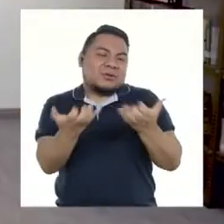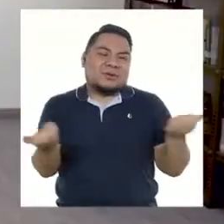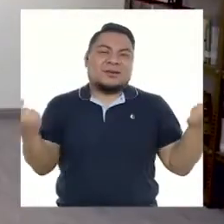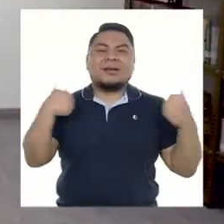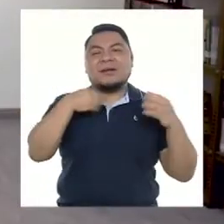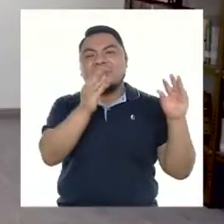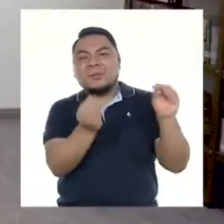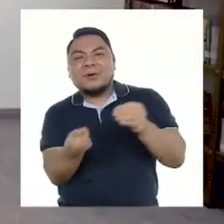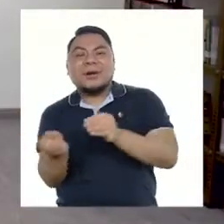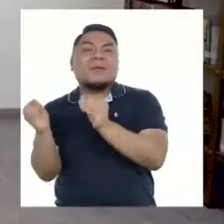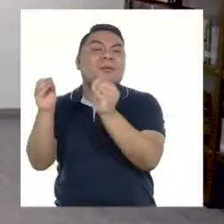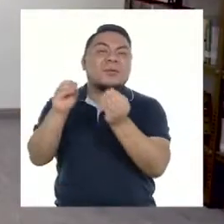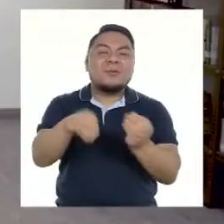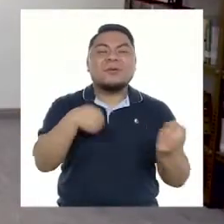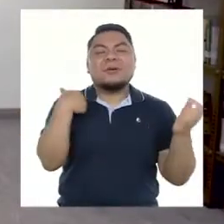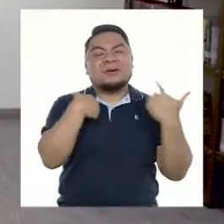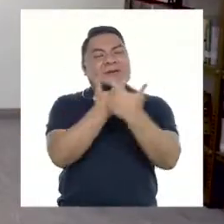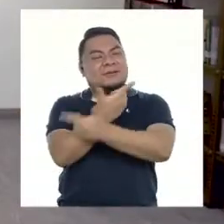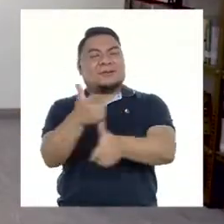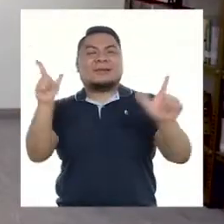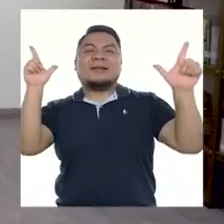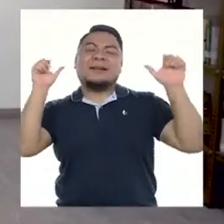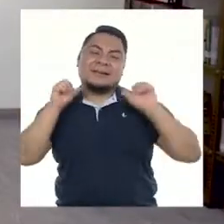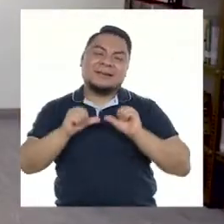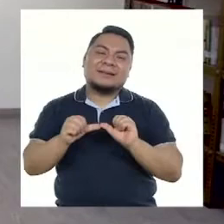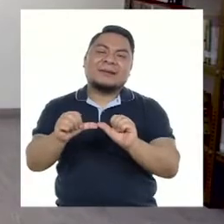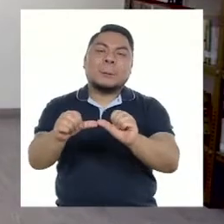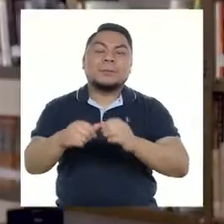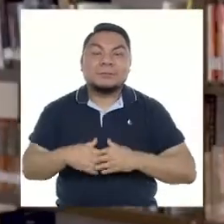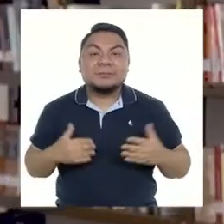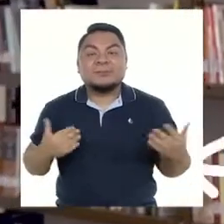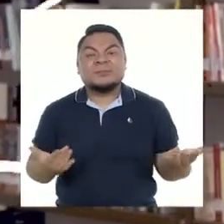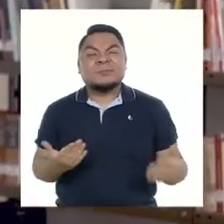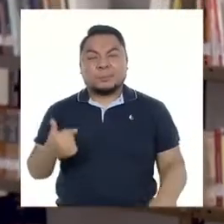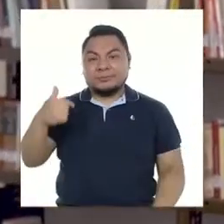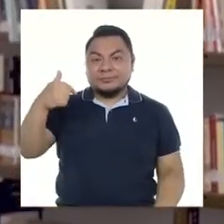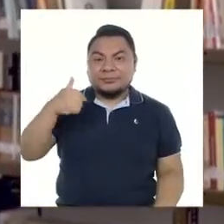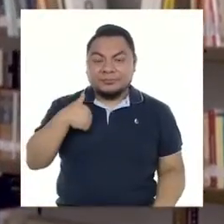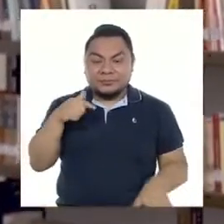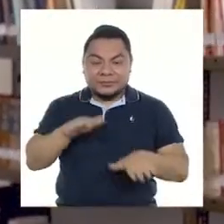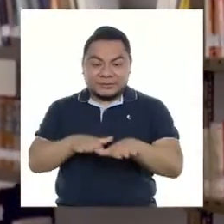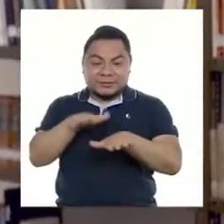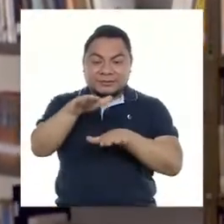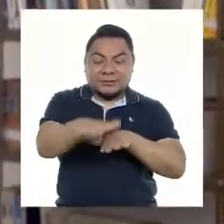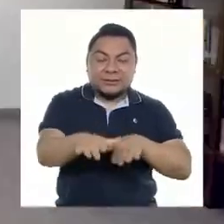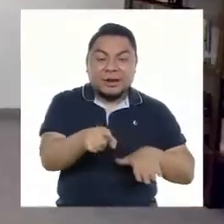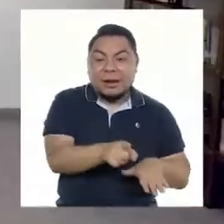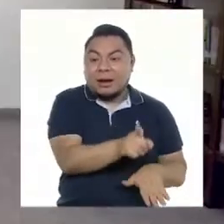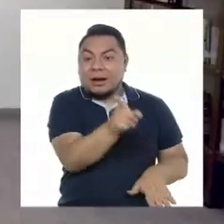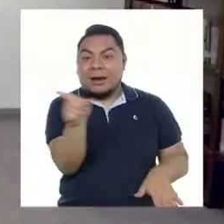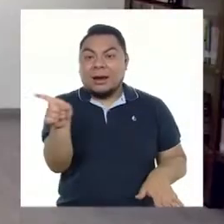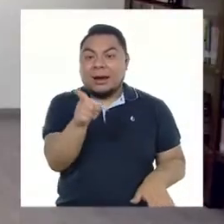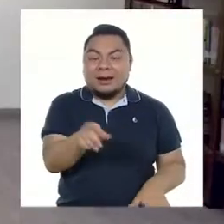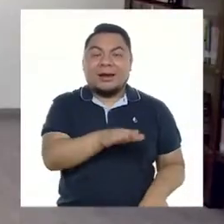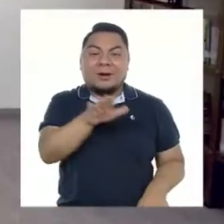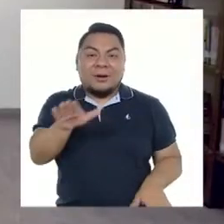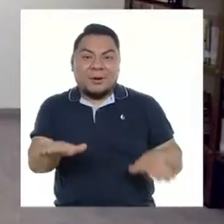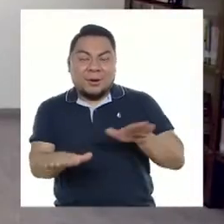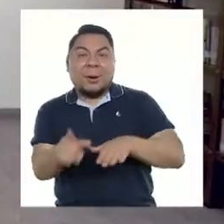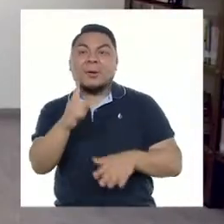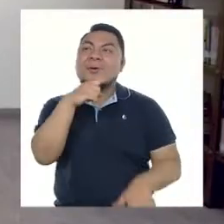quiero. Me muevo sin parar. Doy un paso hacia el costado,